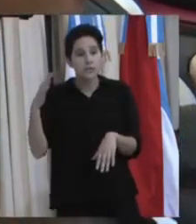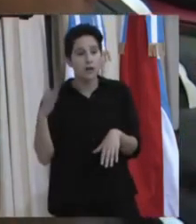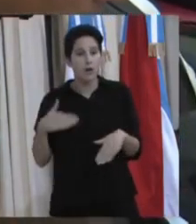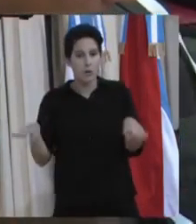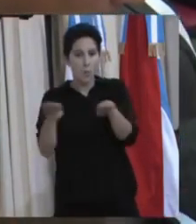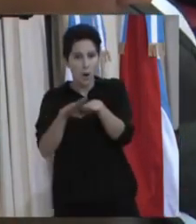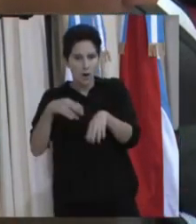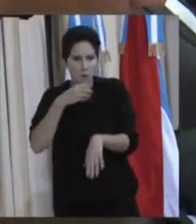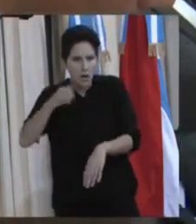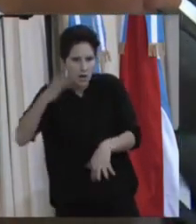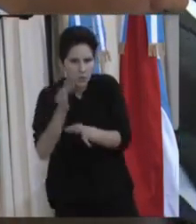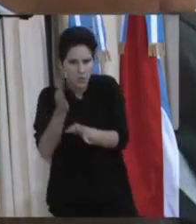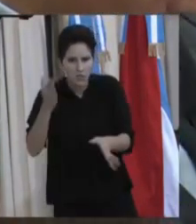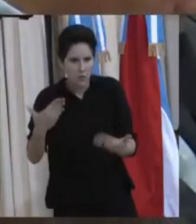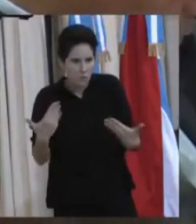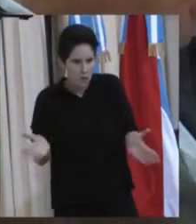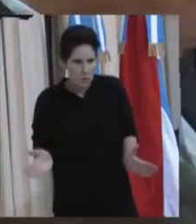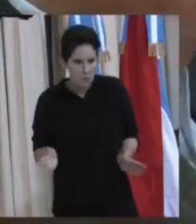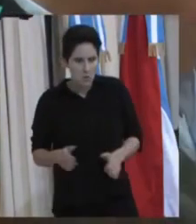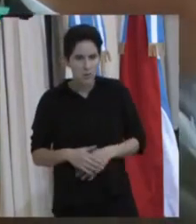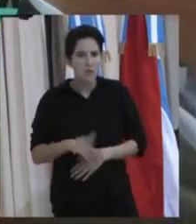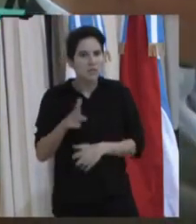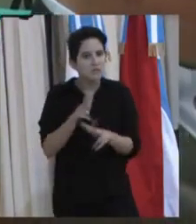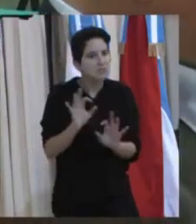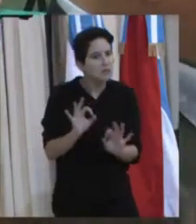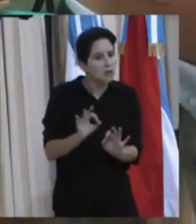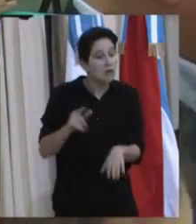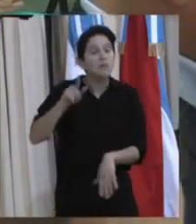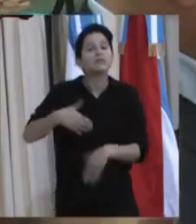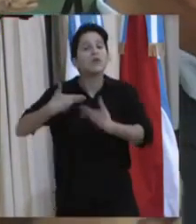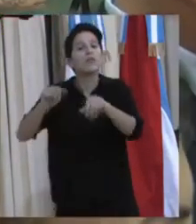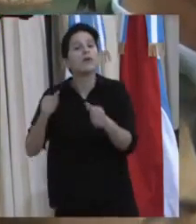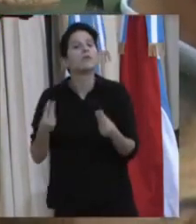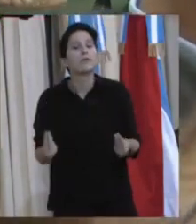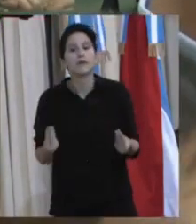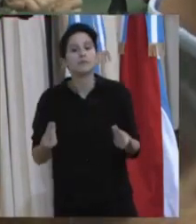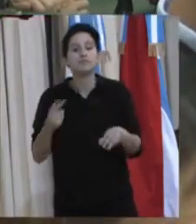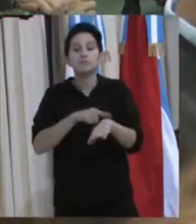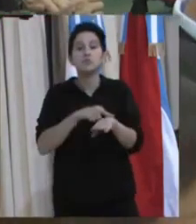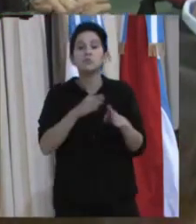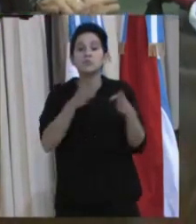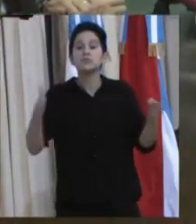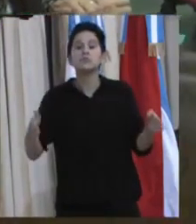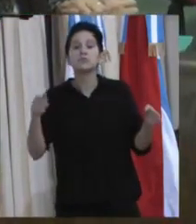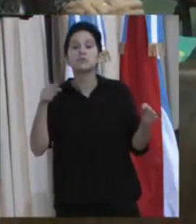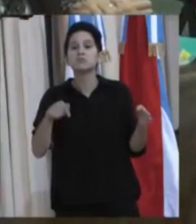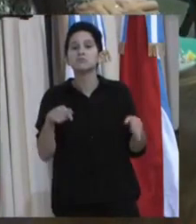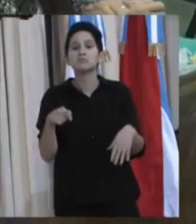ejercer profesiones liberales. Pero sí encontramos momentos en que las alas